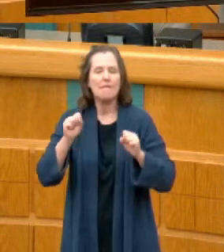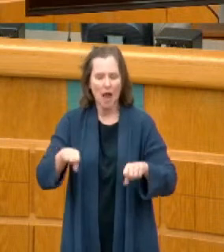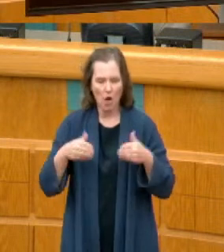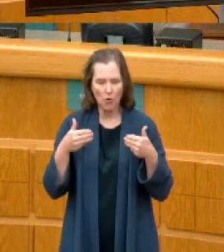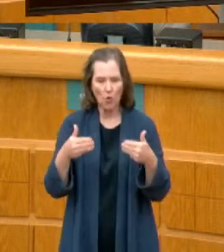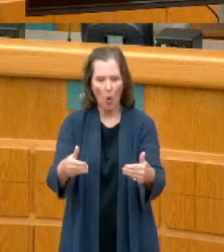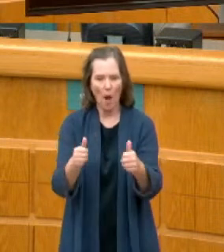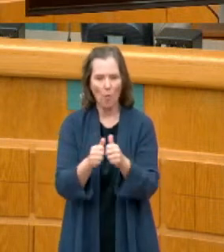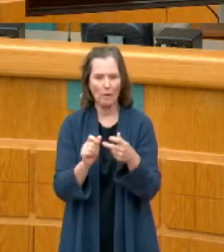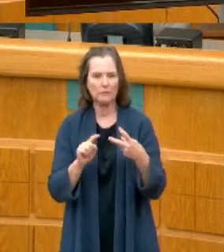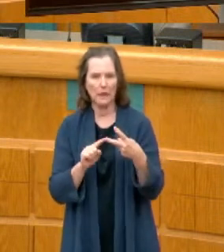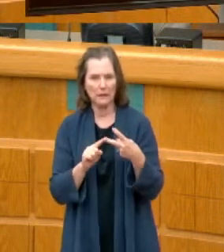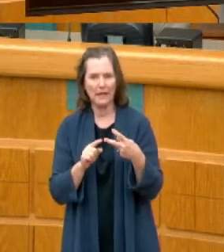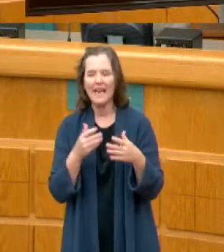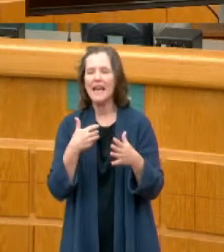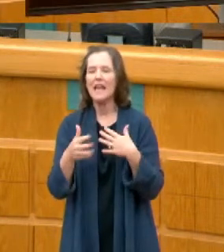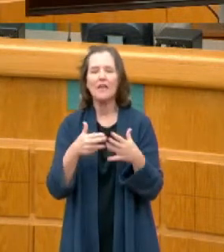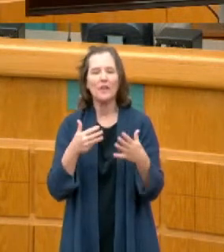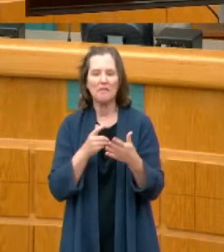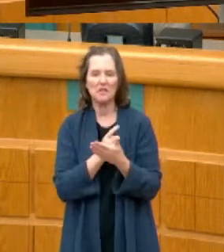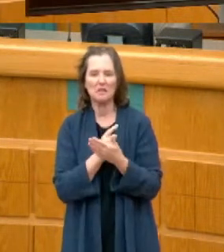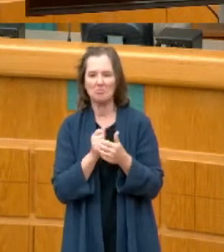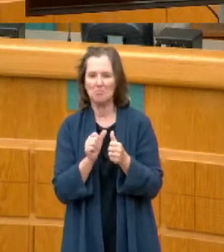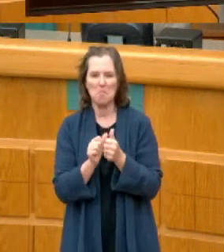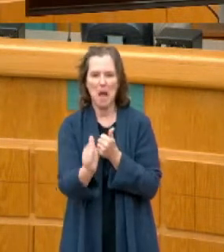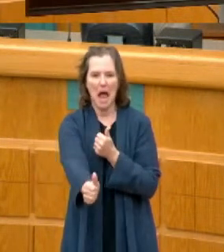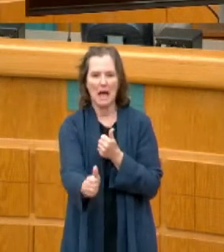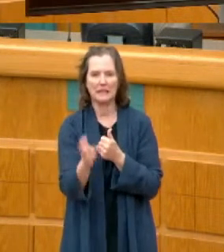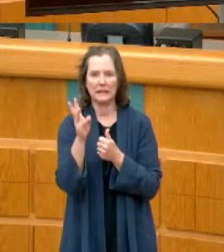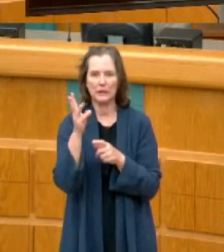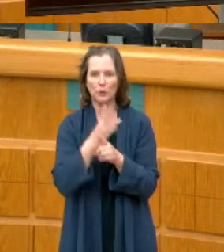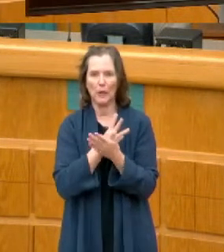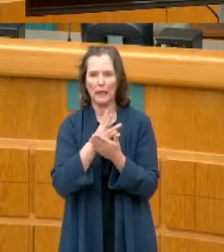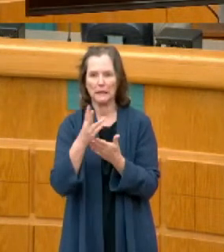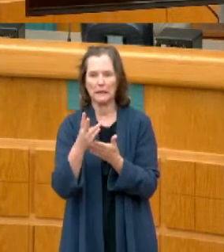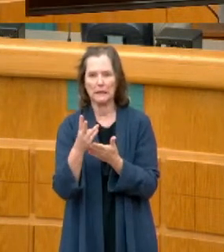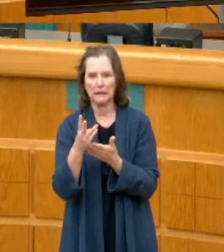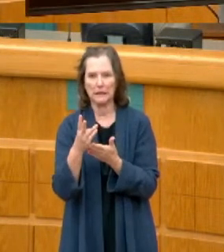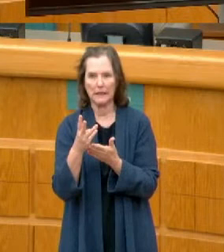will welcome our County Judge, Barbara Canales.